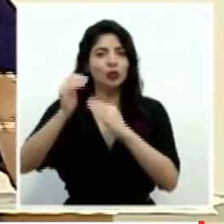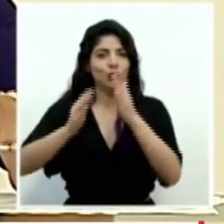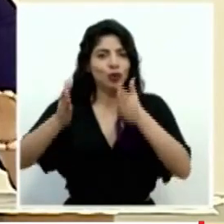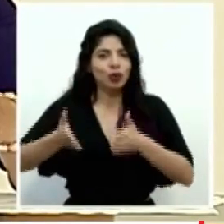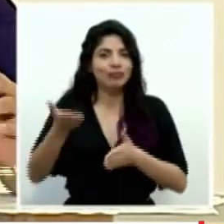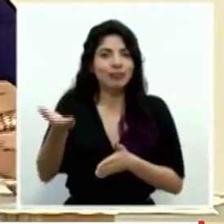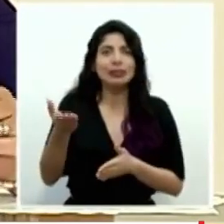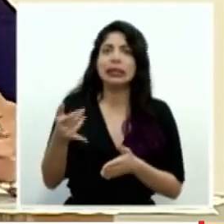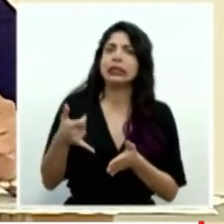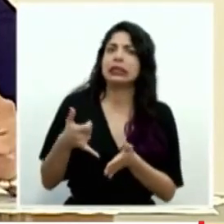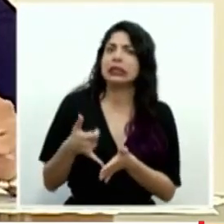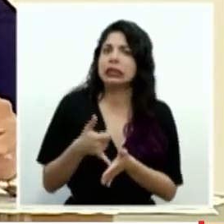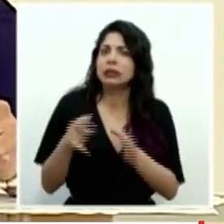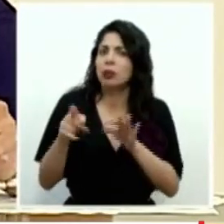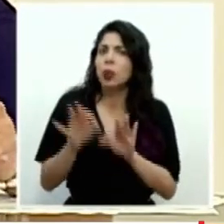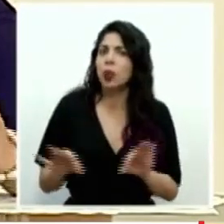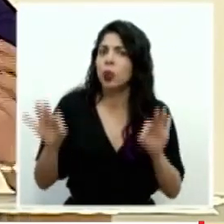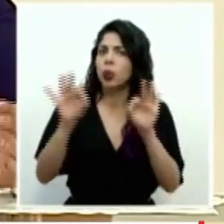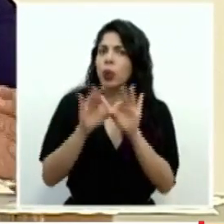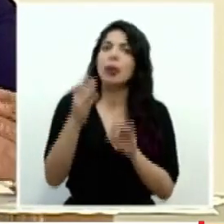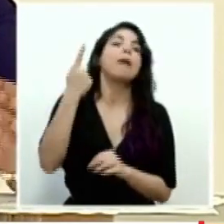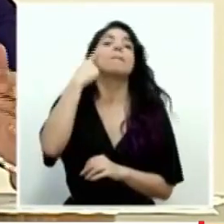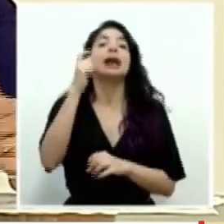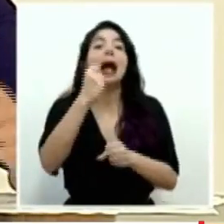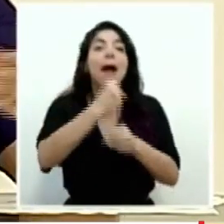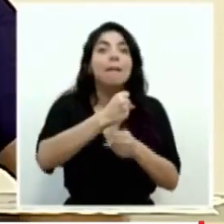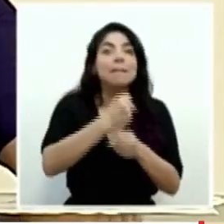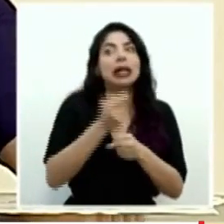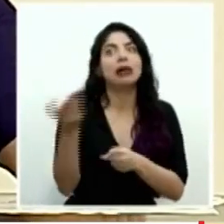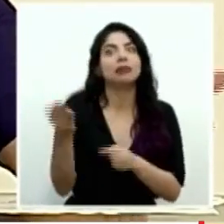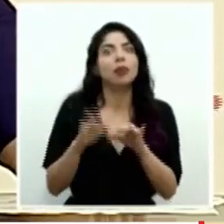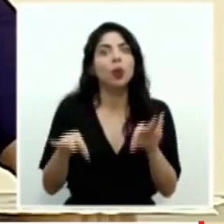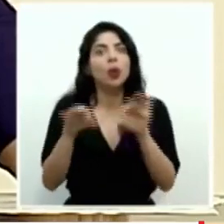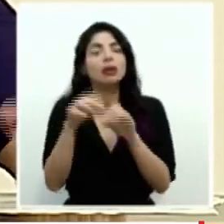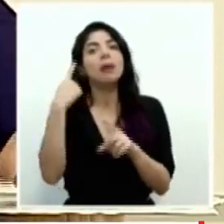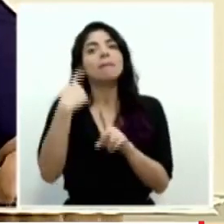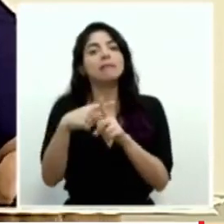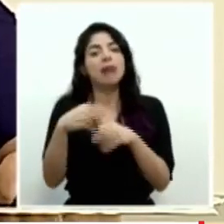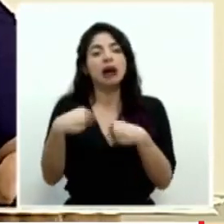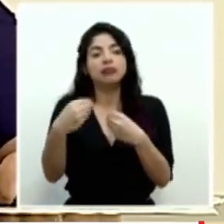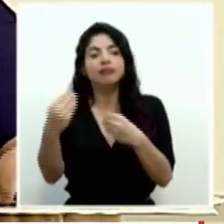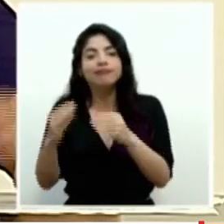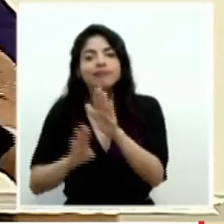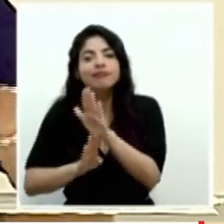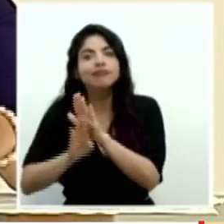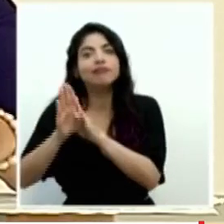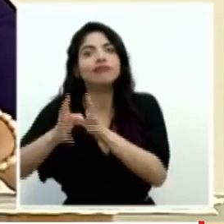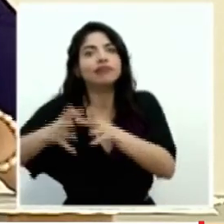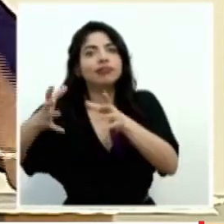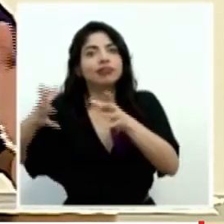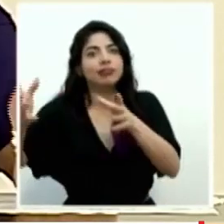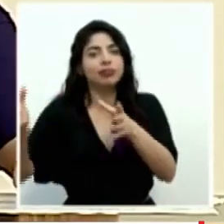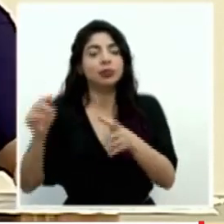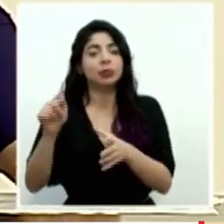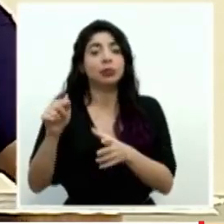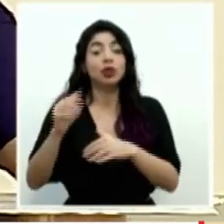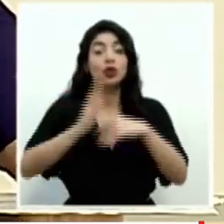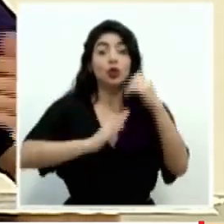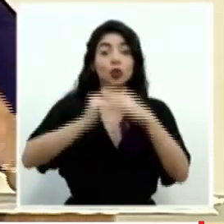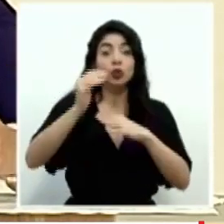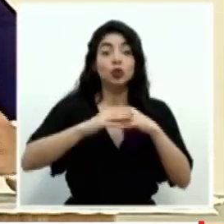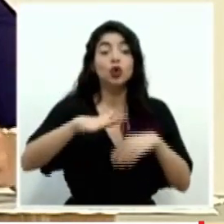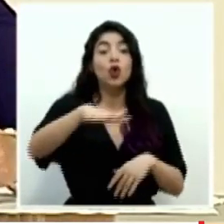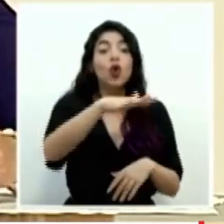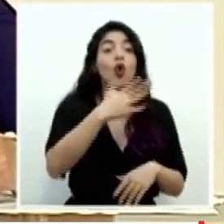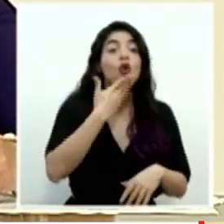construcción. Además, es crítico para que empleo y para poder garantizar crecimiento potencial. La construcción, tanto en